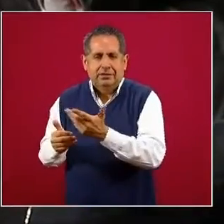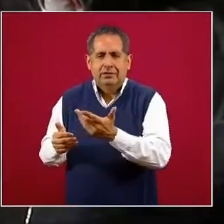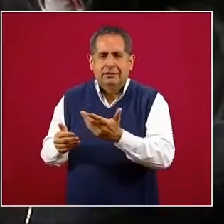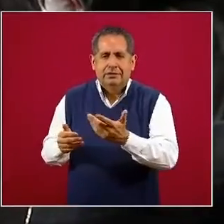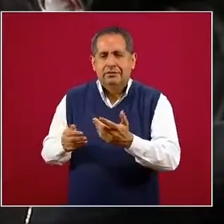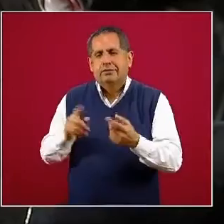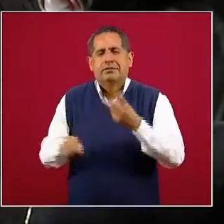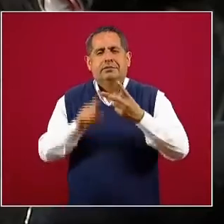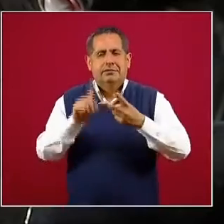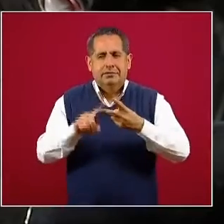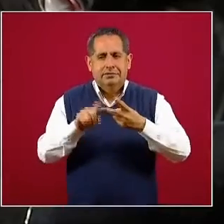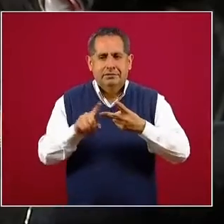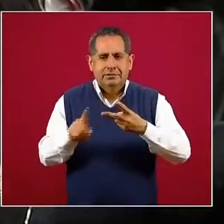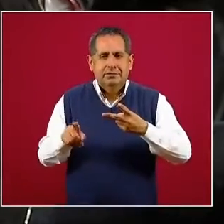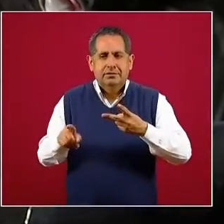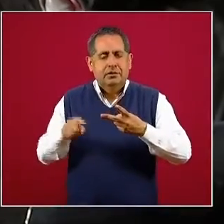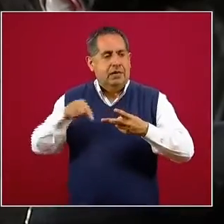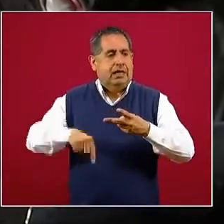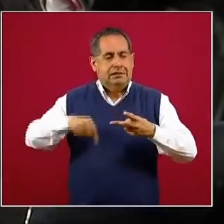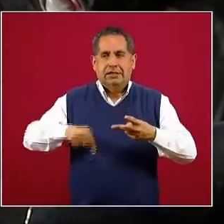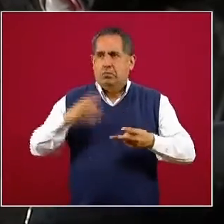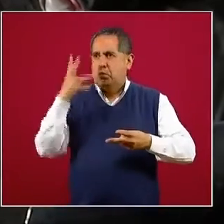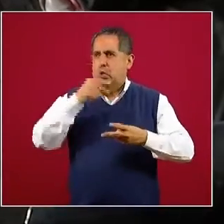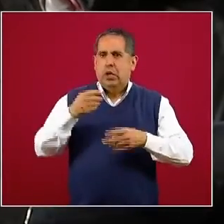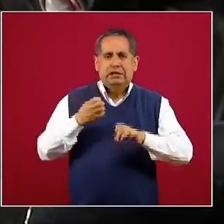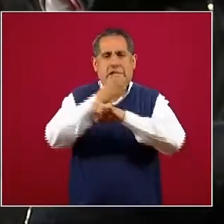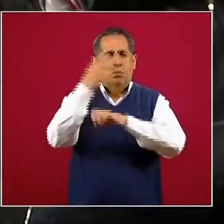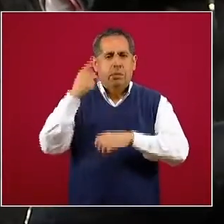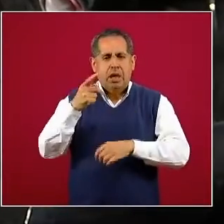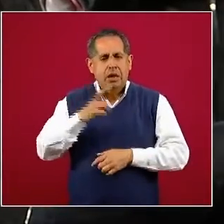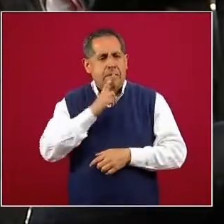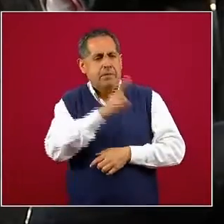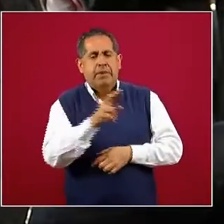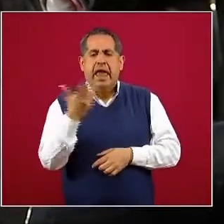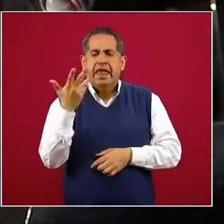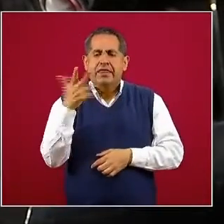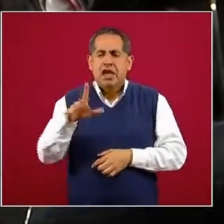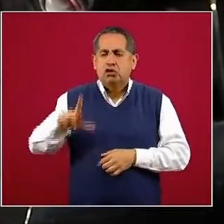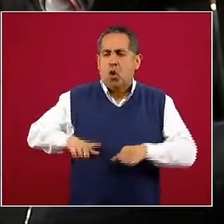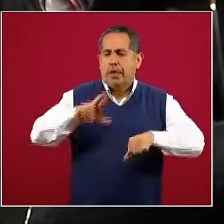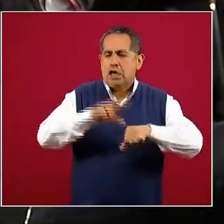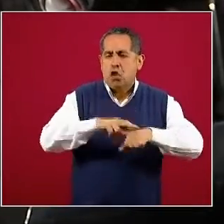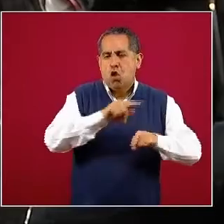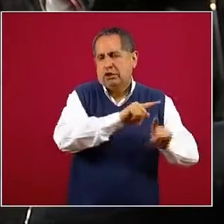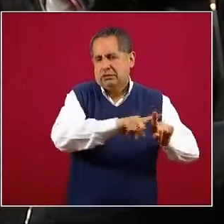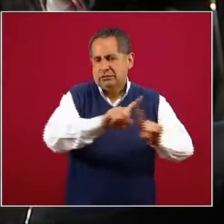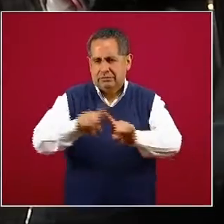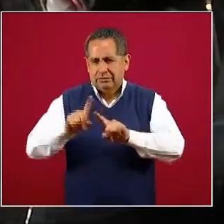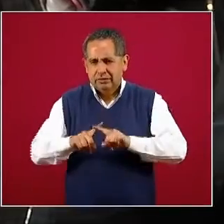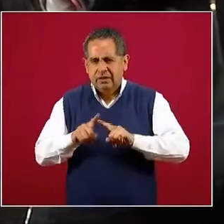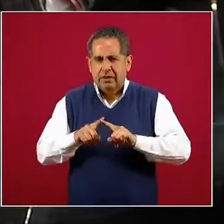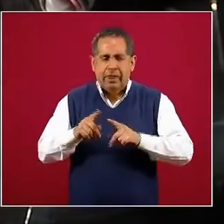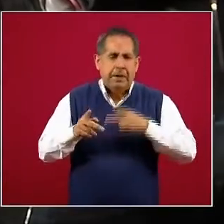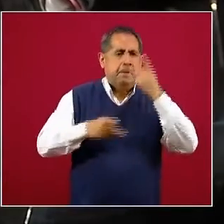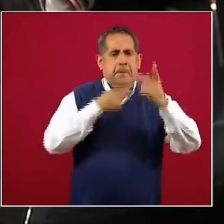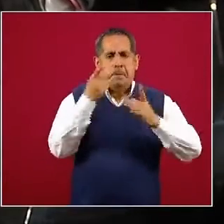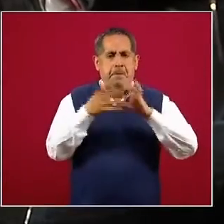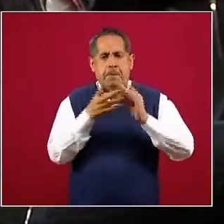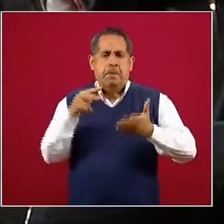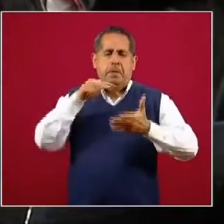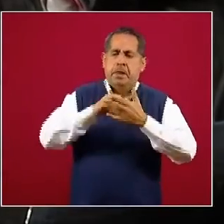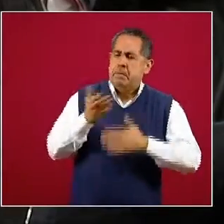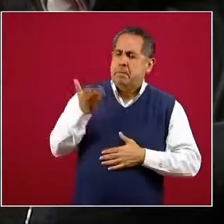instrumento informativo que se requiera para consolidar los programas sanitarios del gobierno federal,